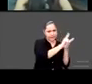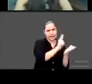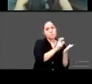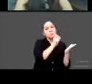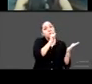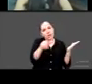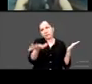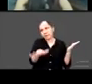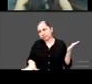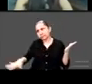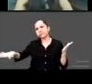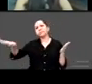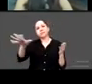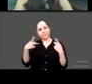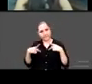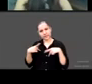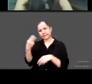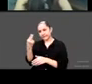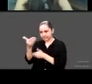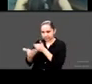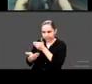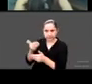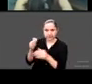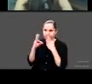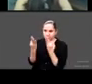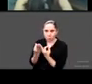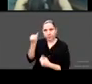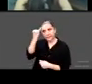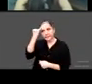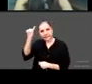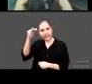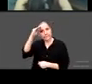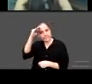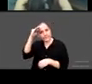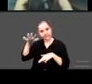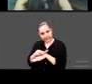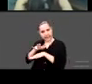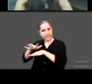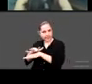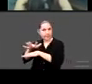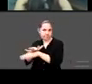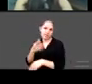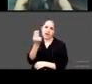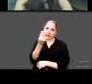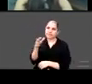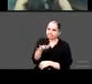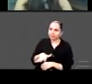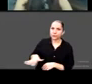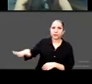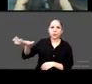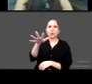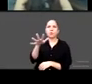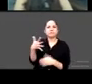también promover en la legislación, en las políticas públicas, que la crianza positiva y el fortalecimiento de las habilidades parentales